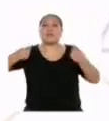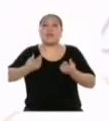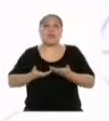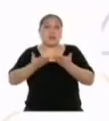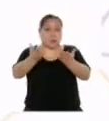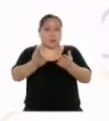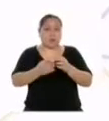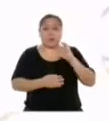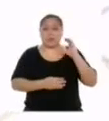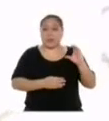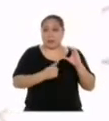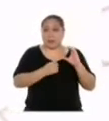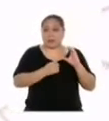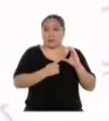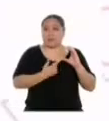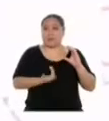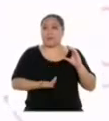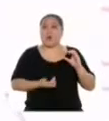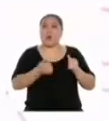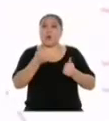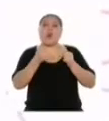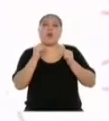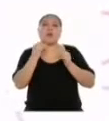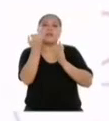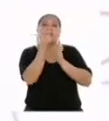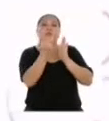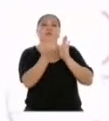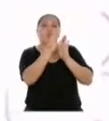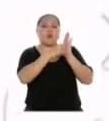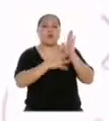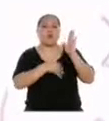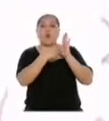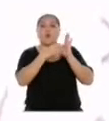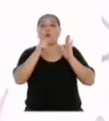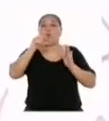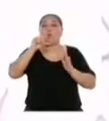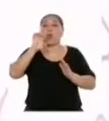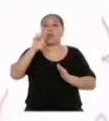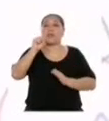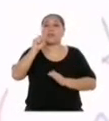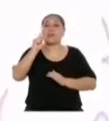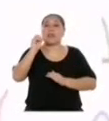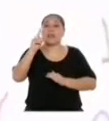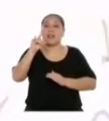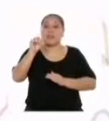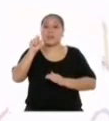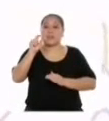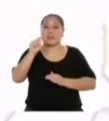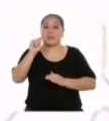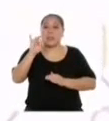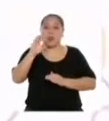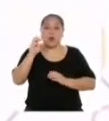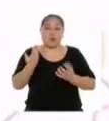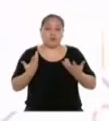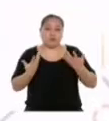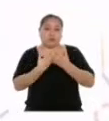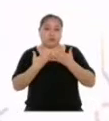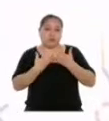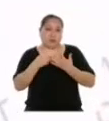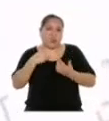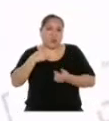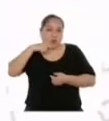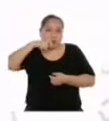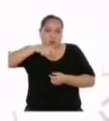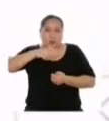comunicar? C. ¿Qué gráfico estadístico se adapta mejor a nuestras necesidades? Y